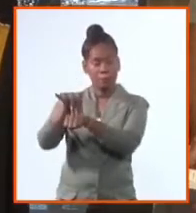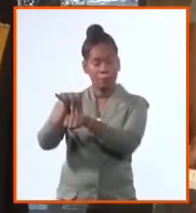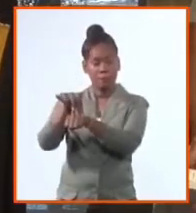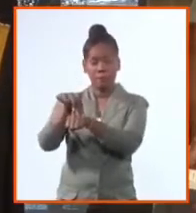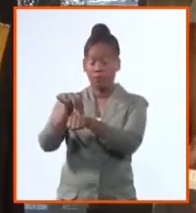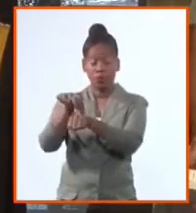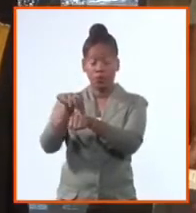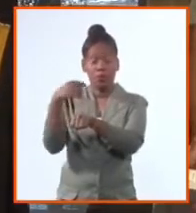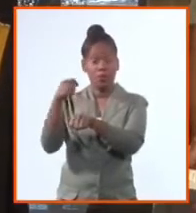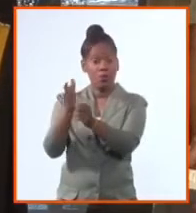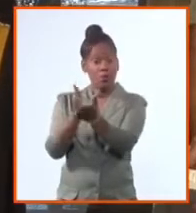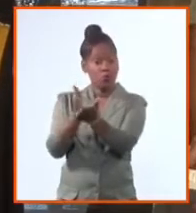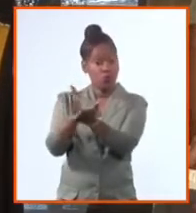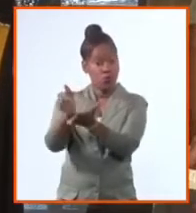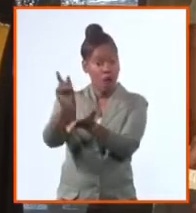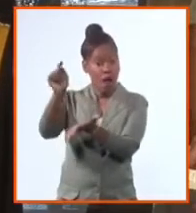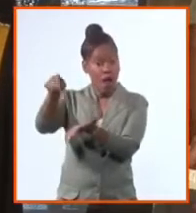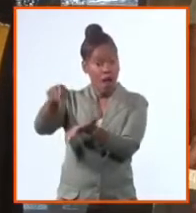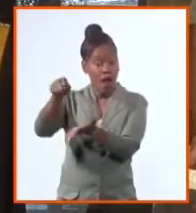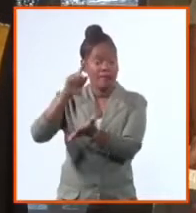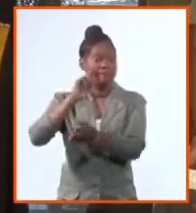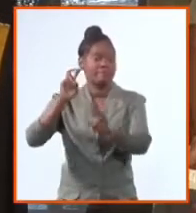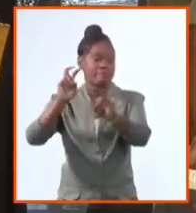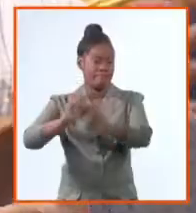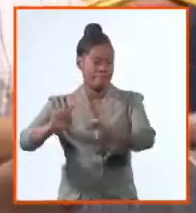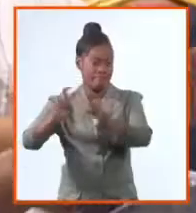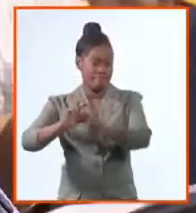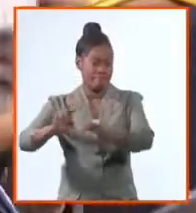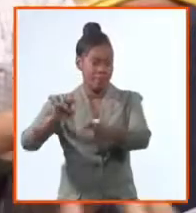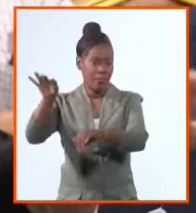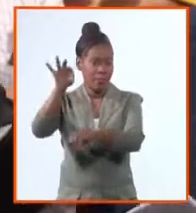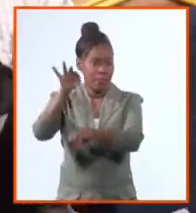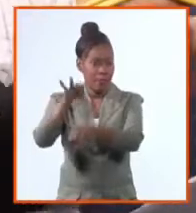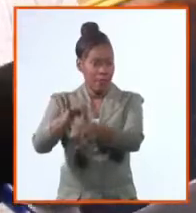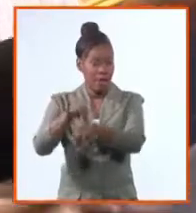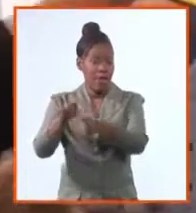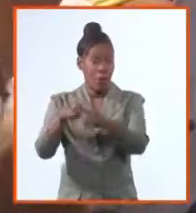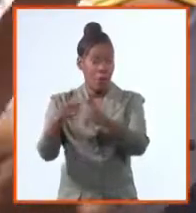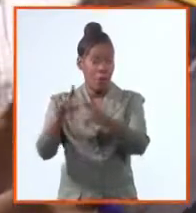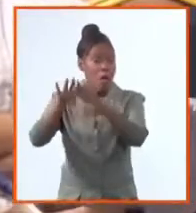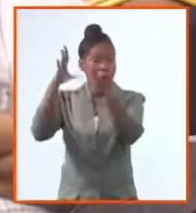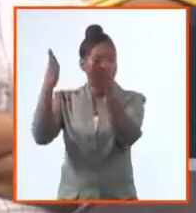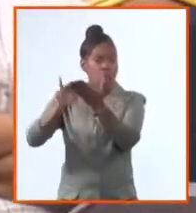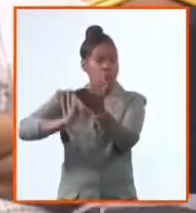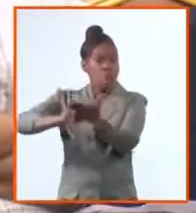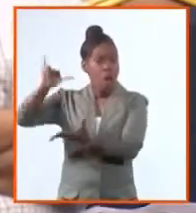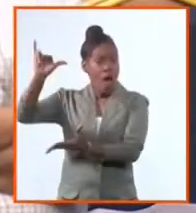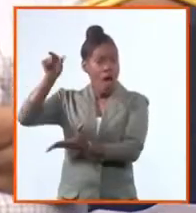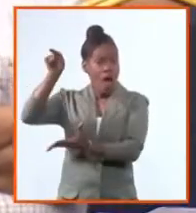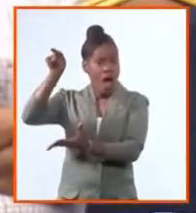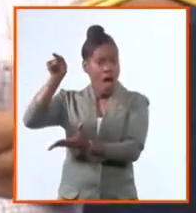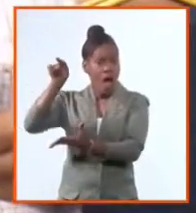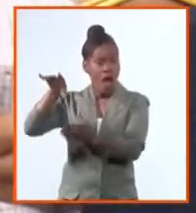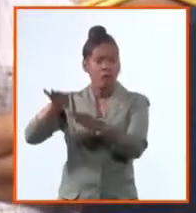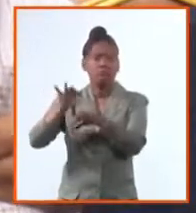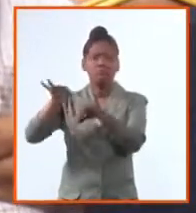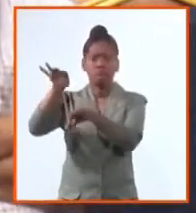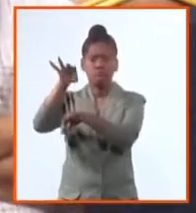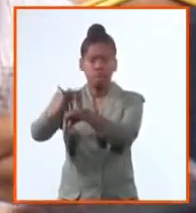ciencia para bajar dengue, que es un problema en Cuba y es un problema en la región, un problema en el mundo, y bueno, sigo por ahí los otros